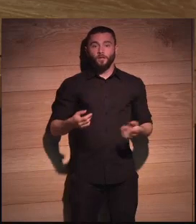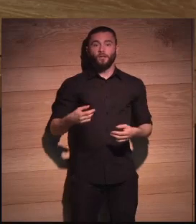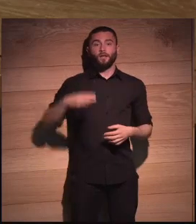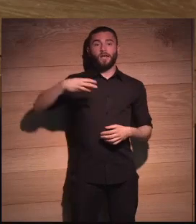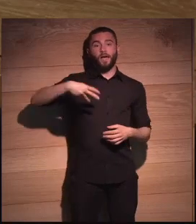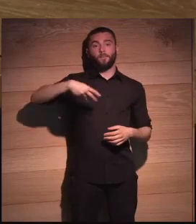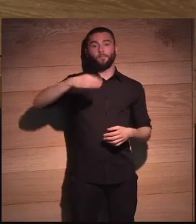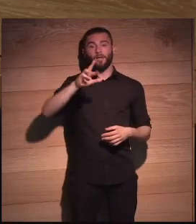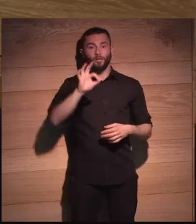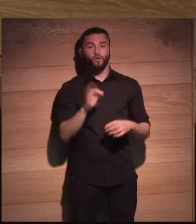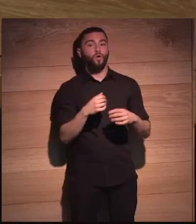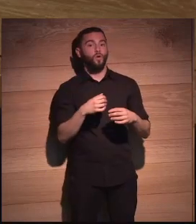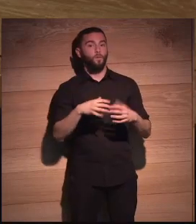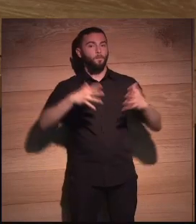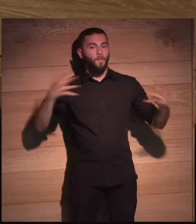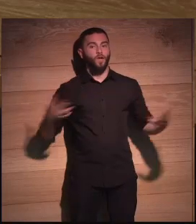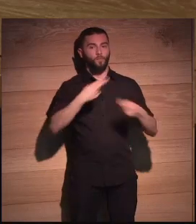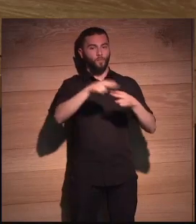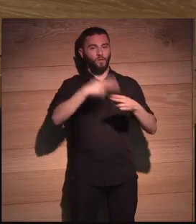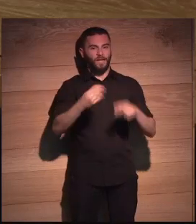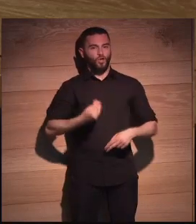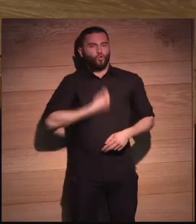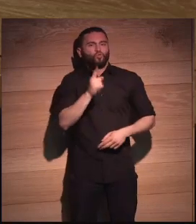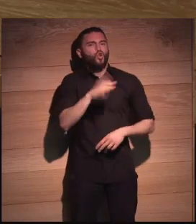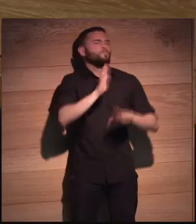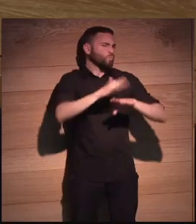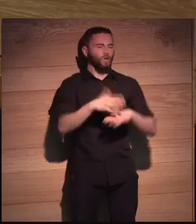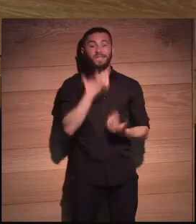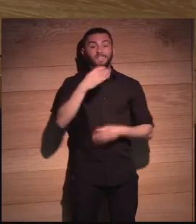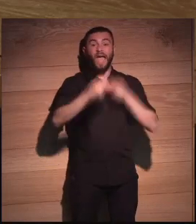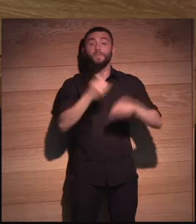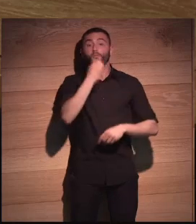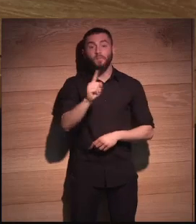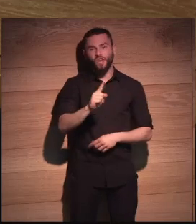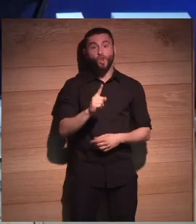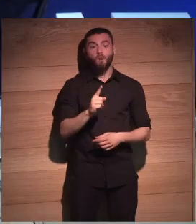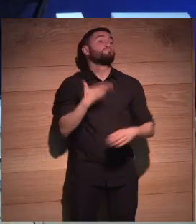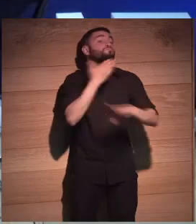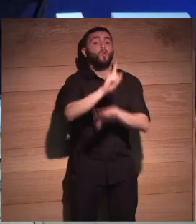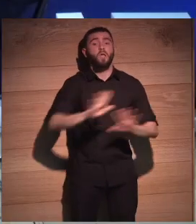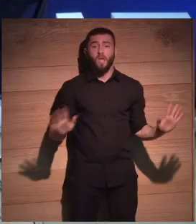macropolítica, ¿no? Entonces, ¿por qué no les damos un susto y decimos, si no lo hacemos bien, no vayamos?